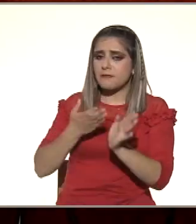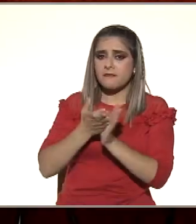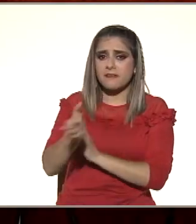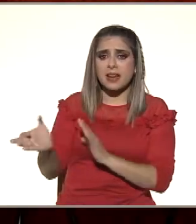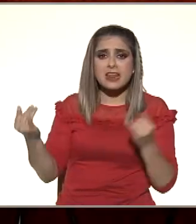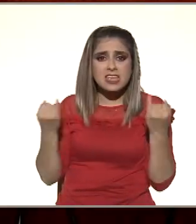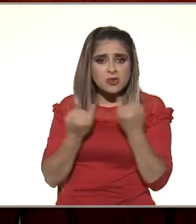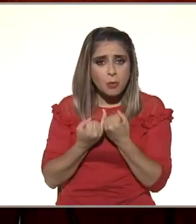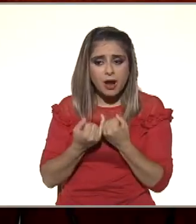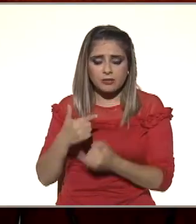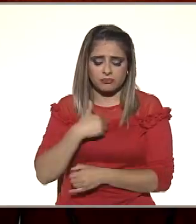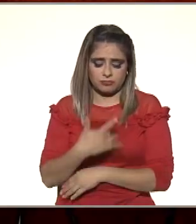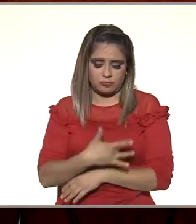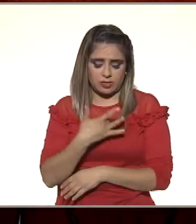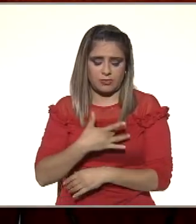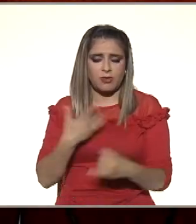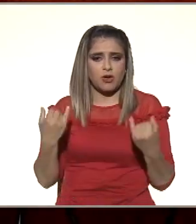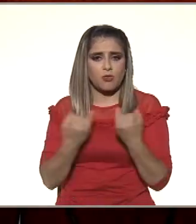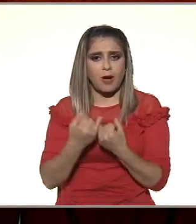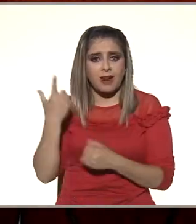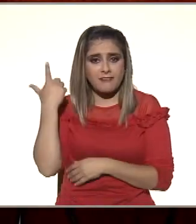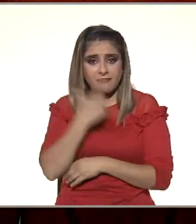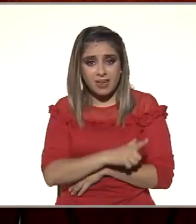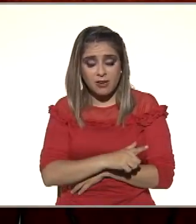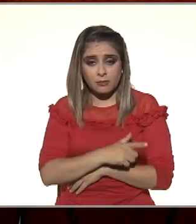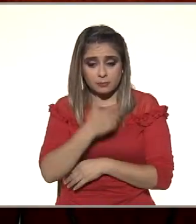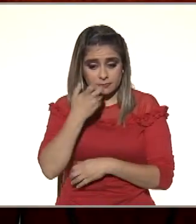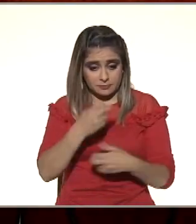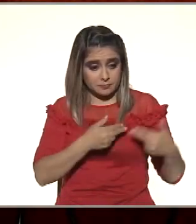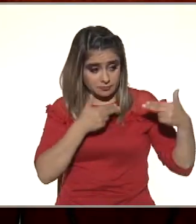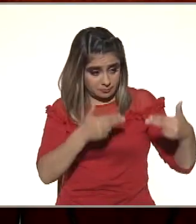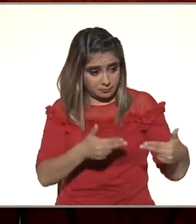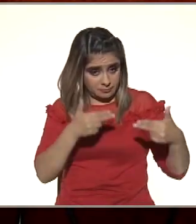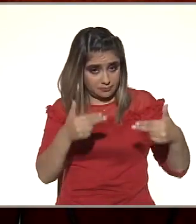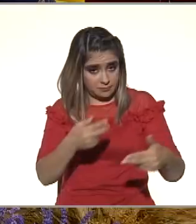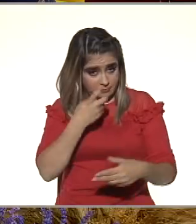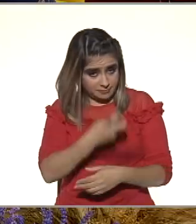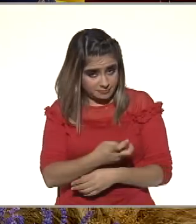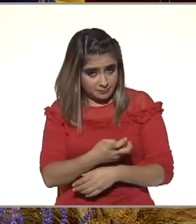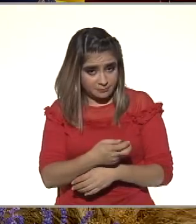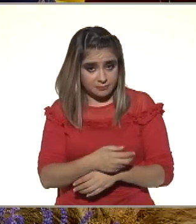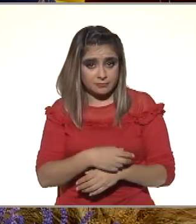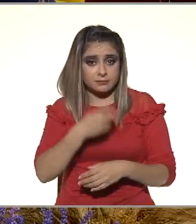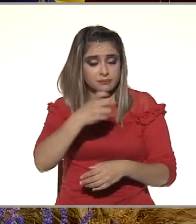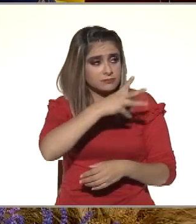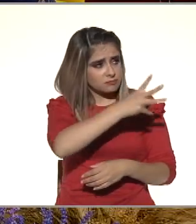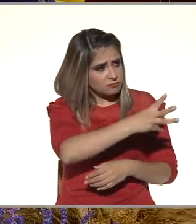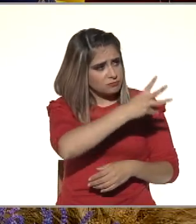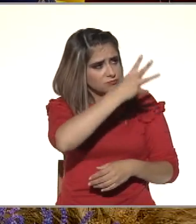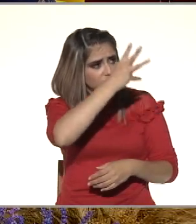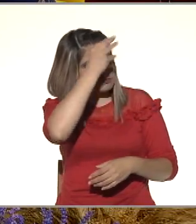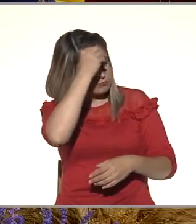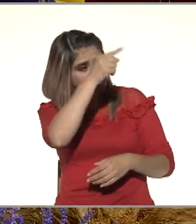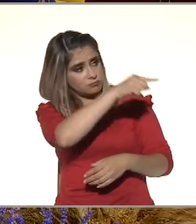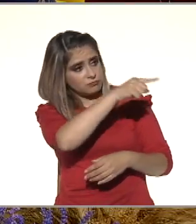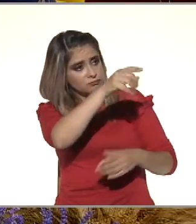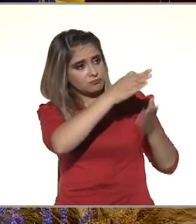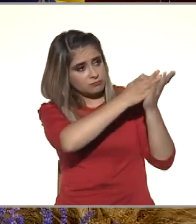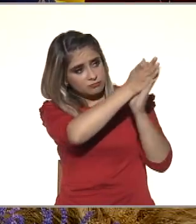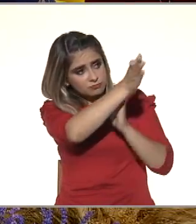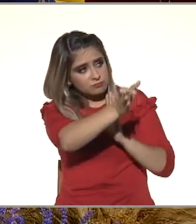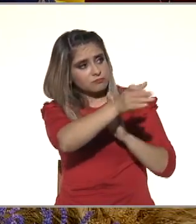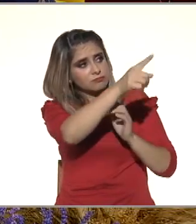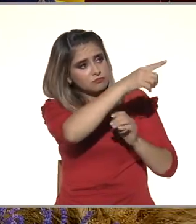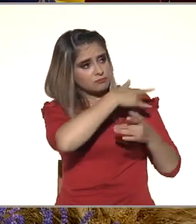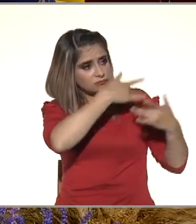siento igual. Entonces, justo como lo decía Eduardo. ¿Se hereda esto? O sea, ¿uno aprende esa forma de vivir en